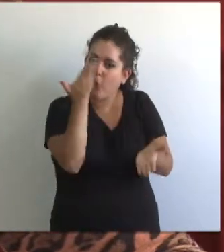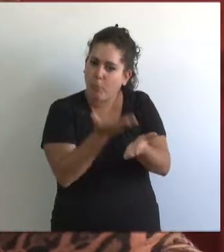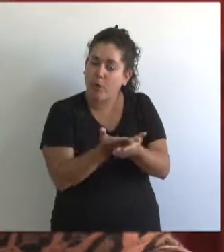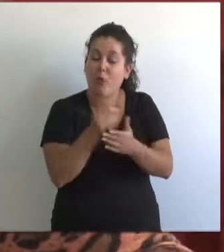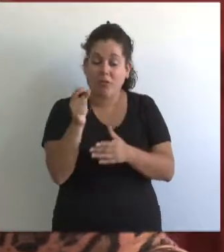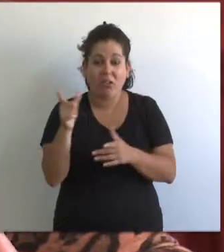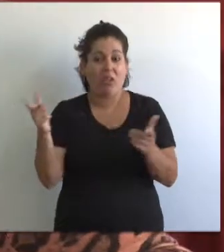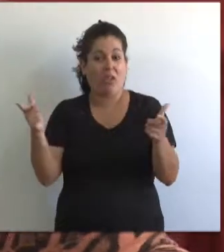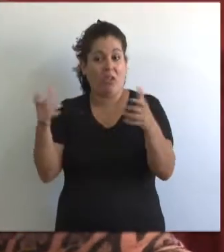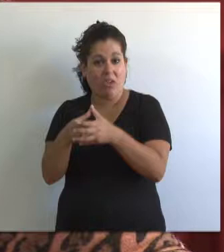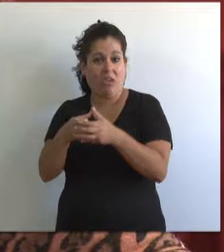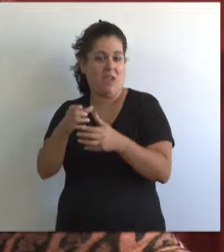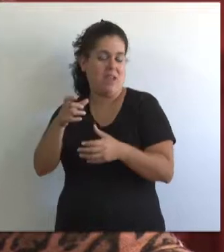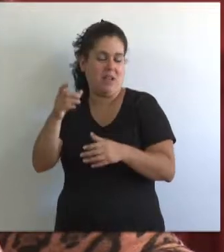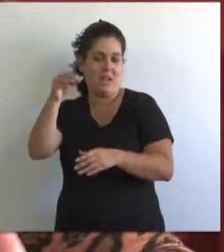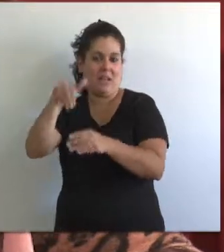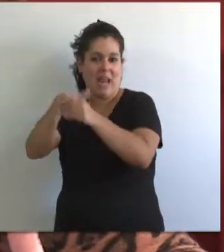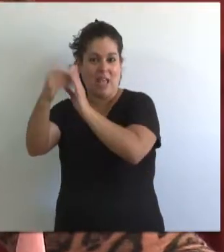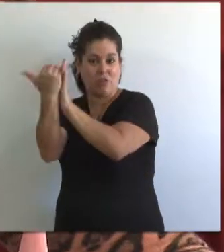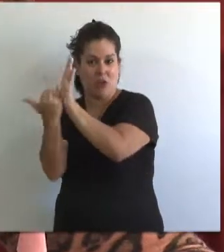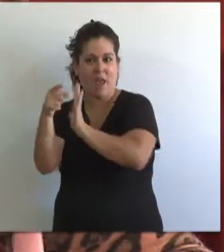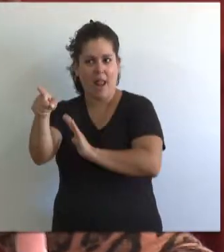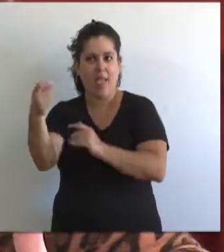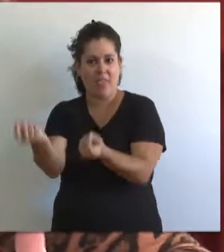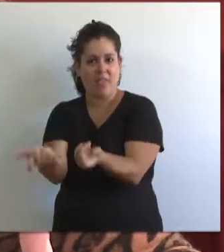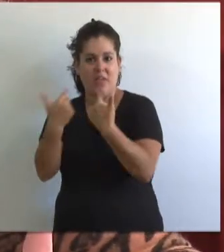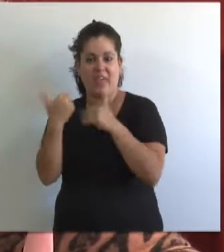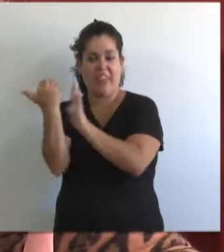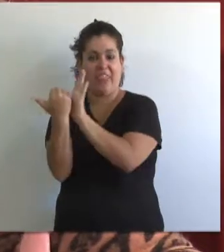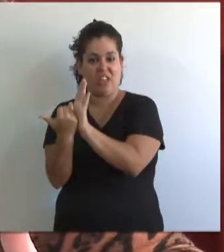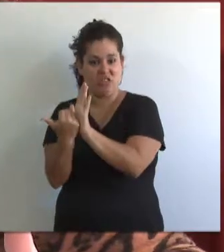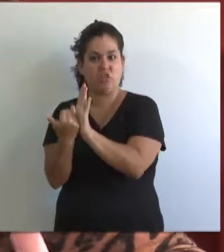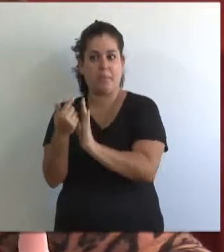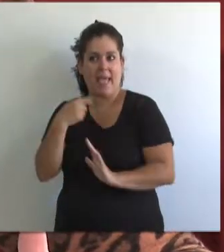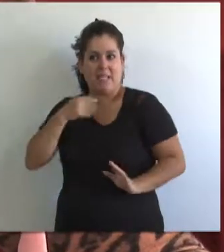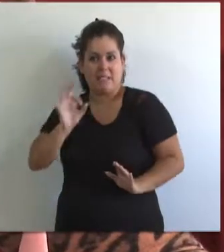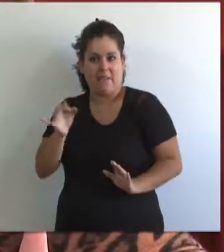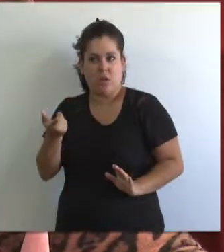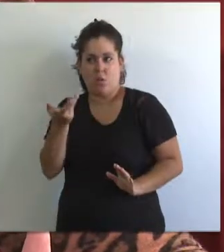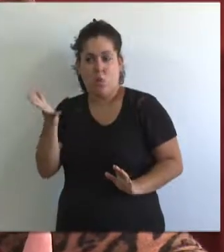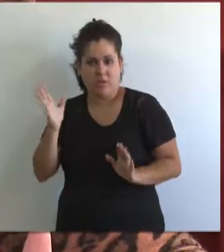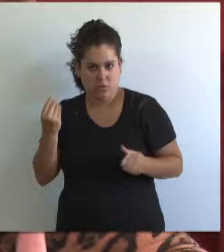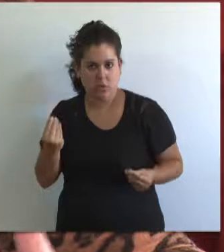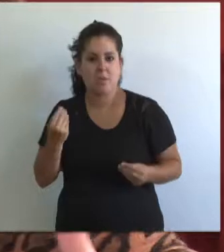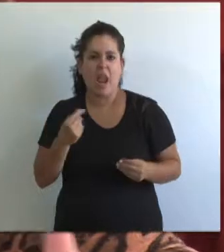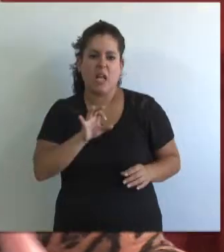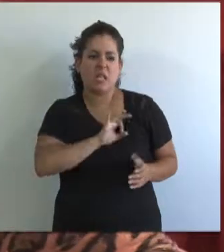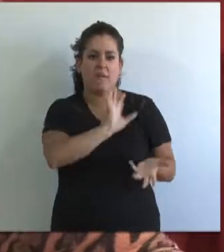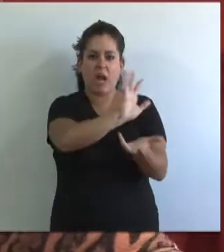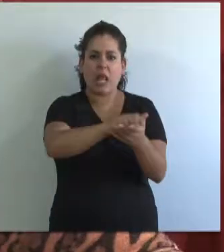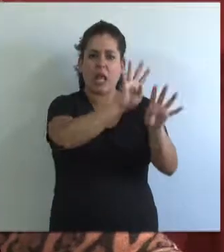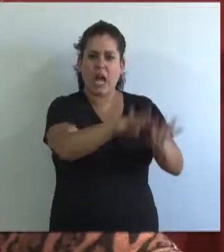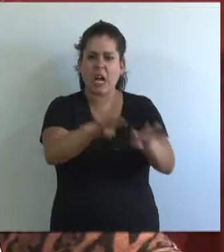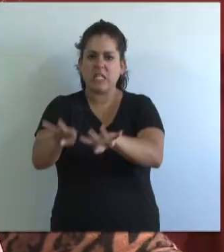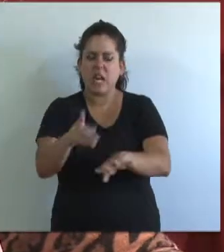que la Cámara Electoral sea la que solicite todos los datos a los jueces pertinentes y que dentro de los